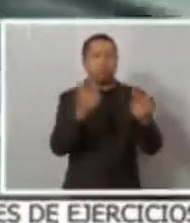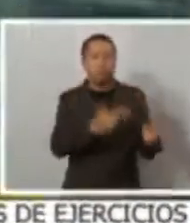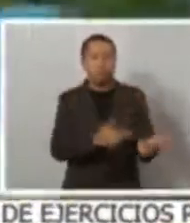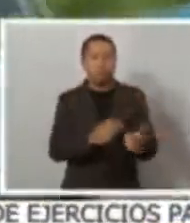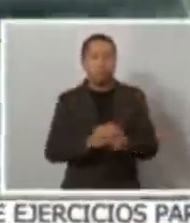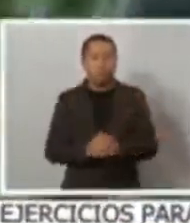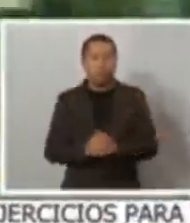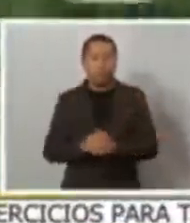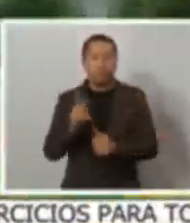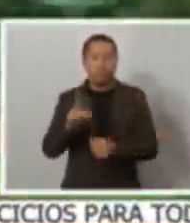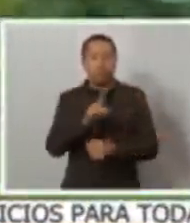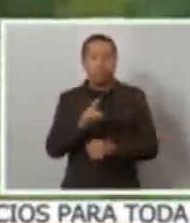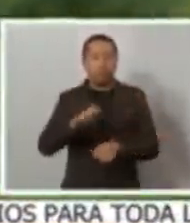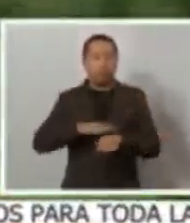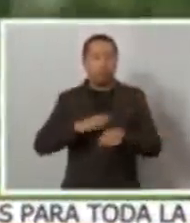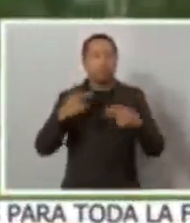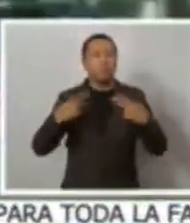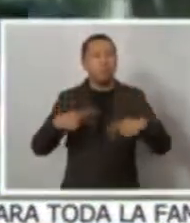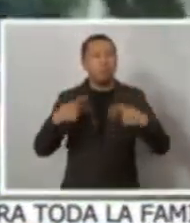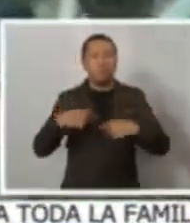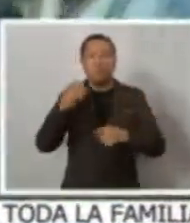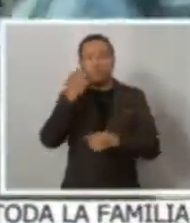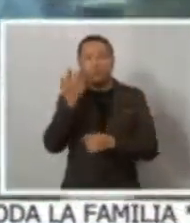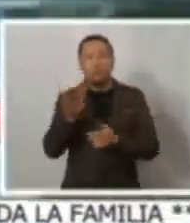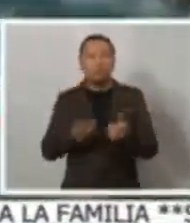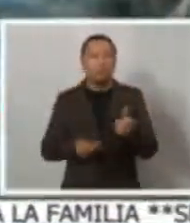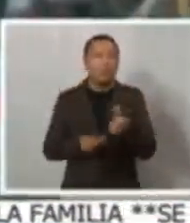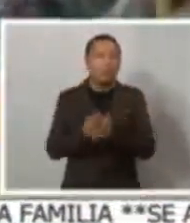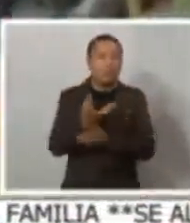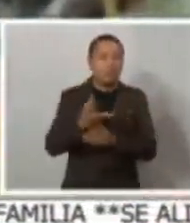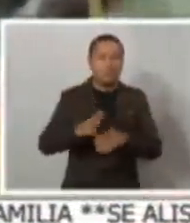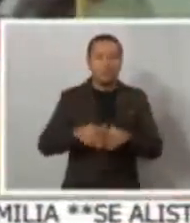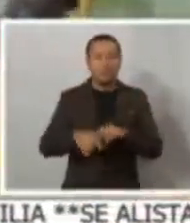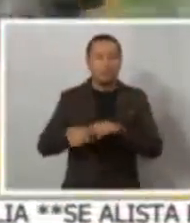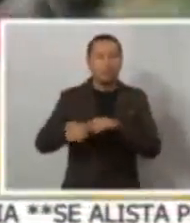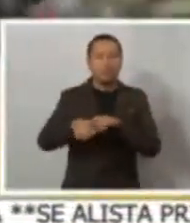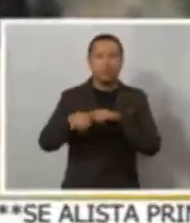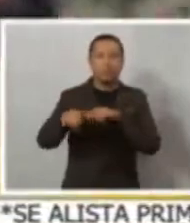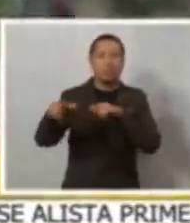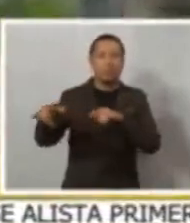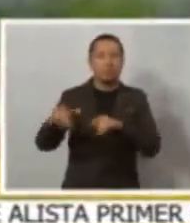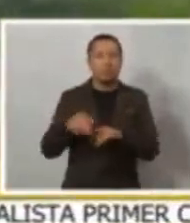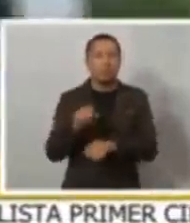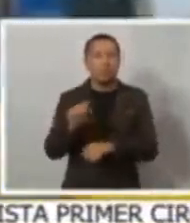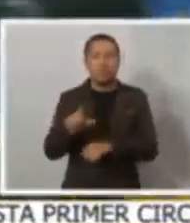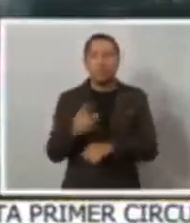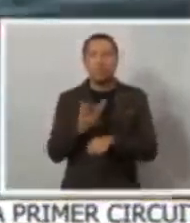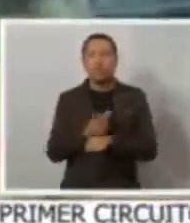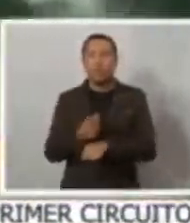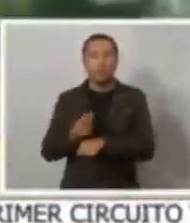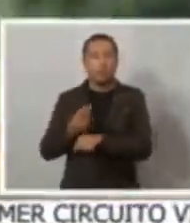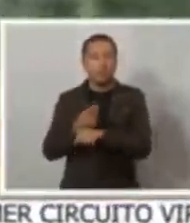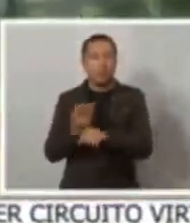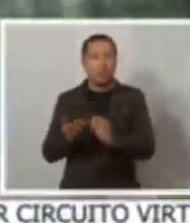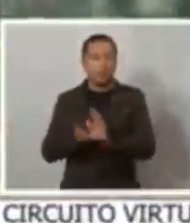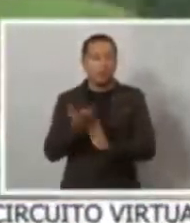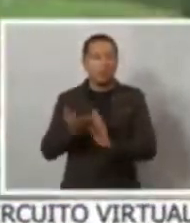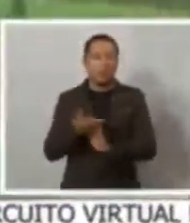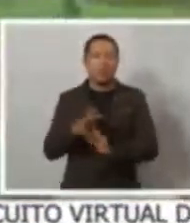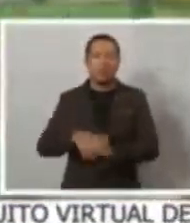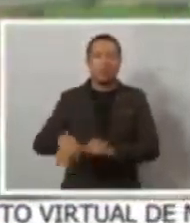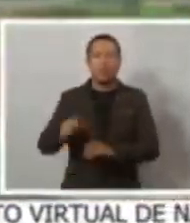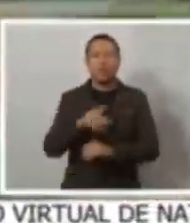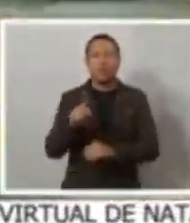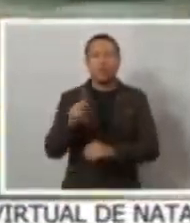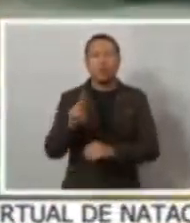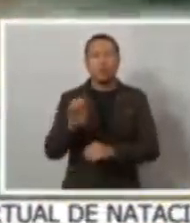a la ciudad. Cientos de conductores buscaban salir de la zona hotelera, además de que durante la mañana continuaron las obras de remodelación a la entrada de Puerto Cancún. El paso